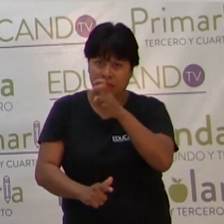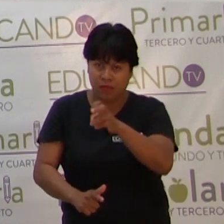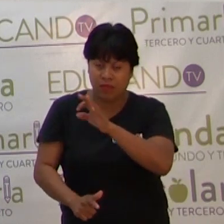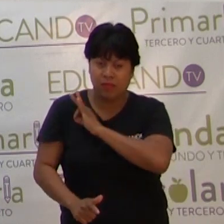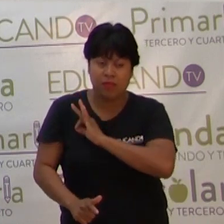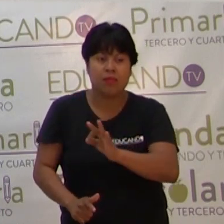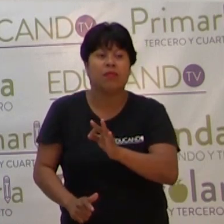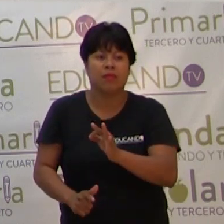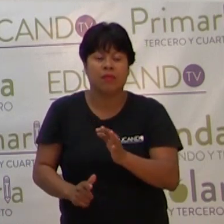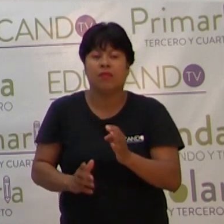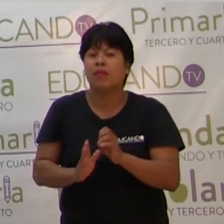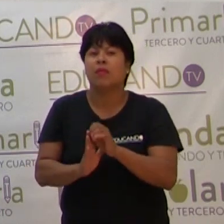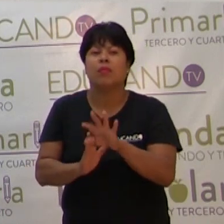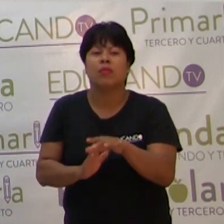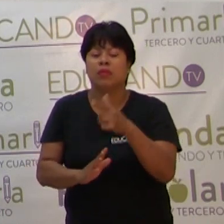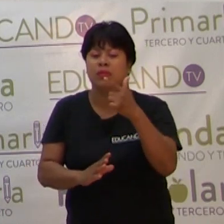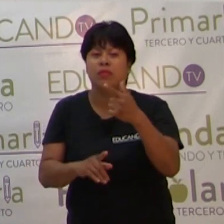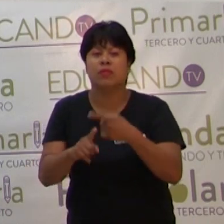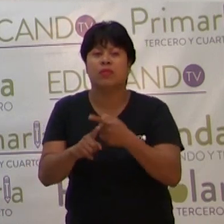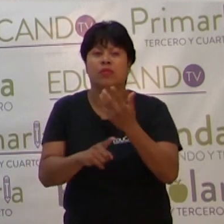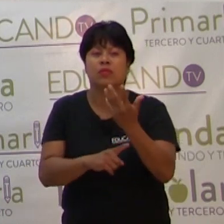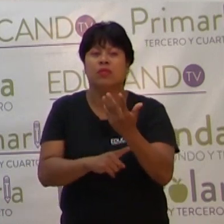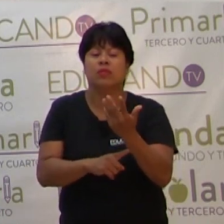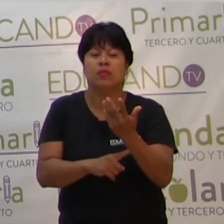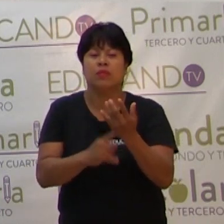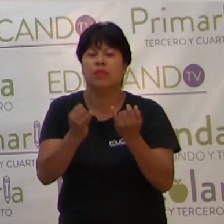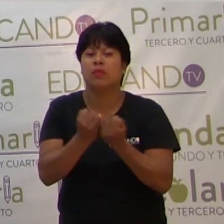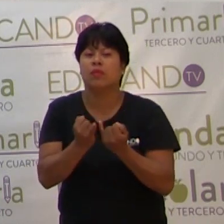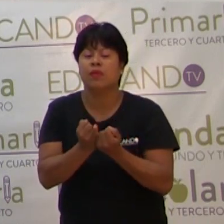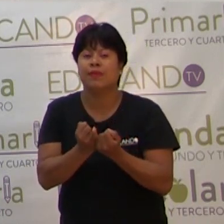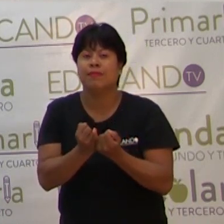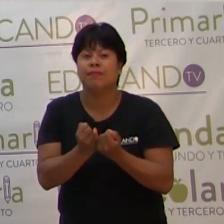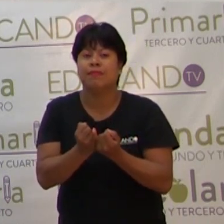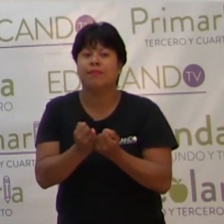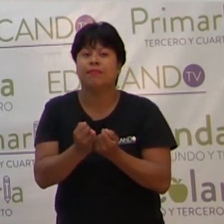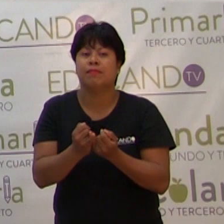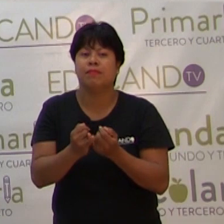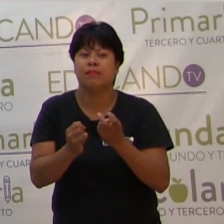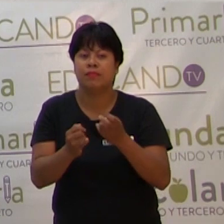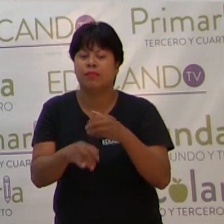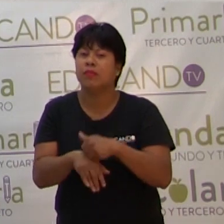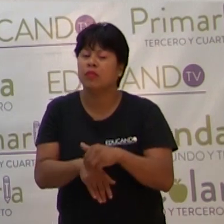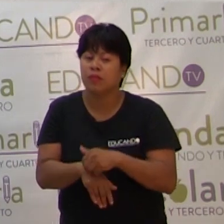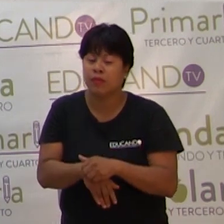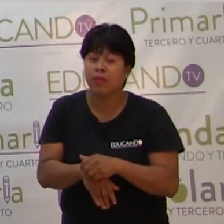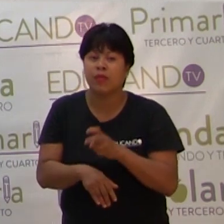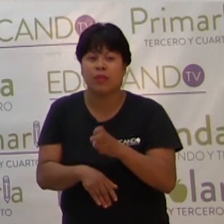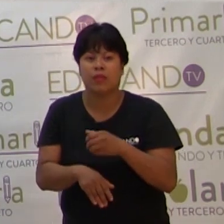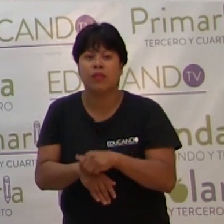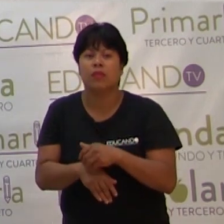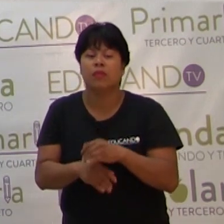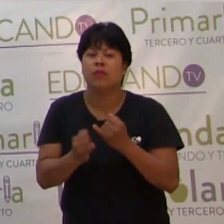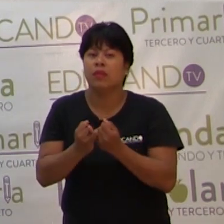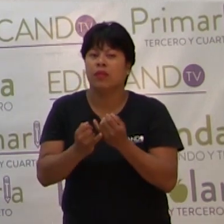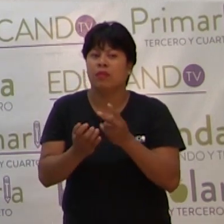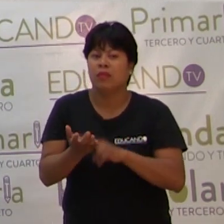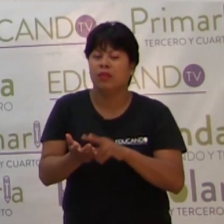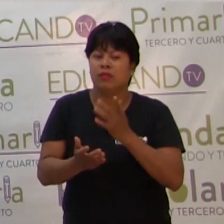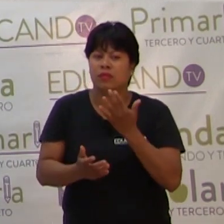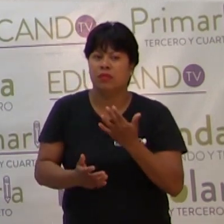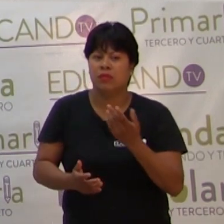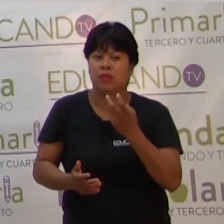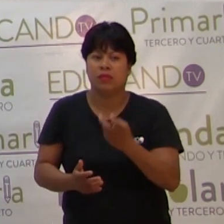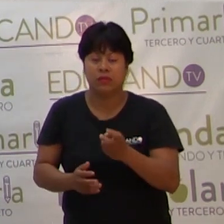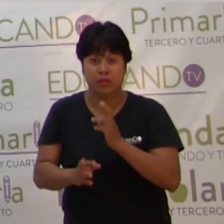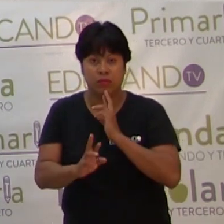dar, por ejemplo, 7 por 5 y es igual, y te sale un número. Ese número, súmale 50. A